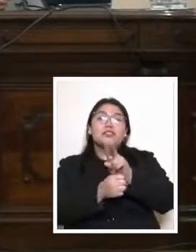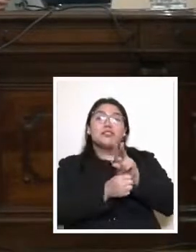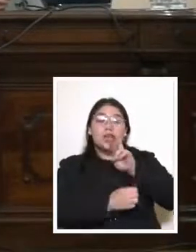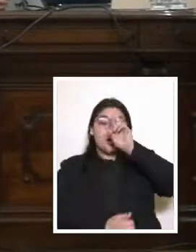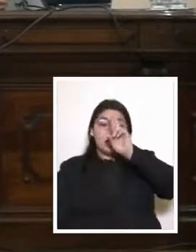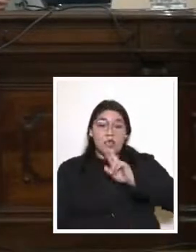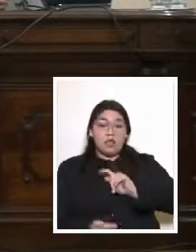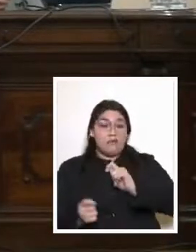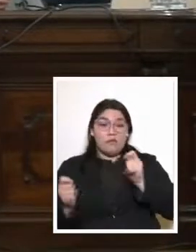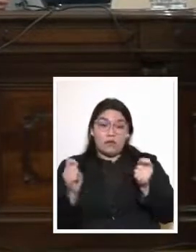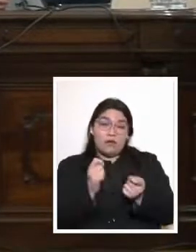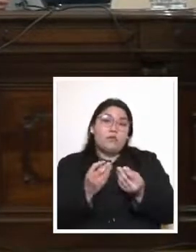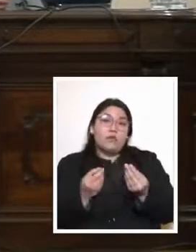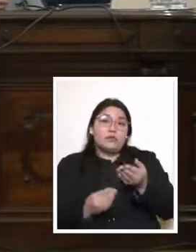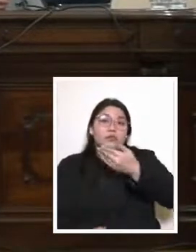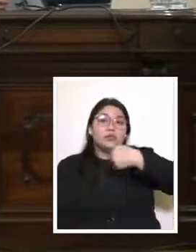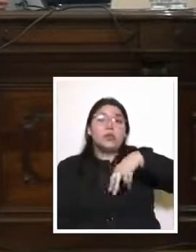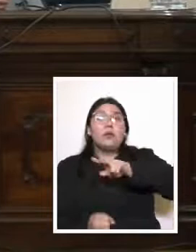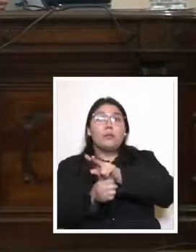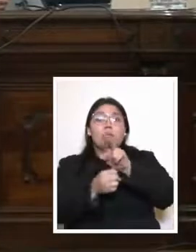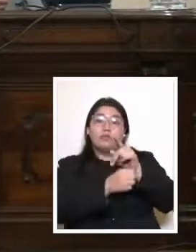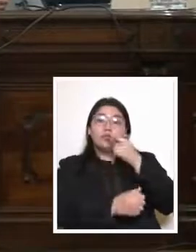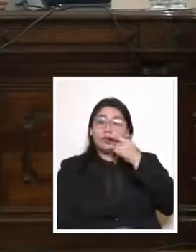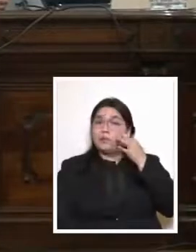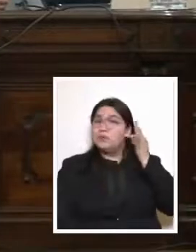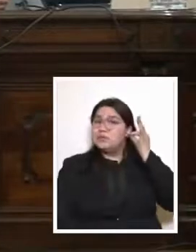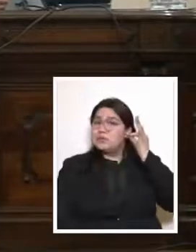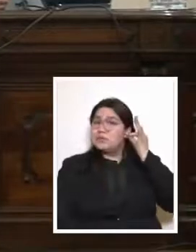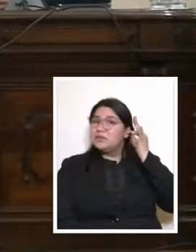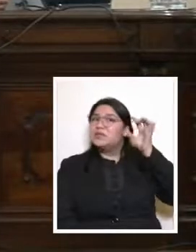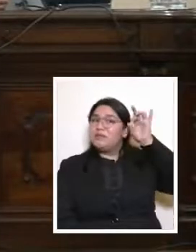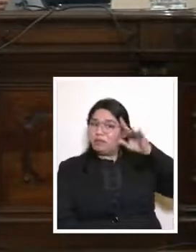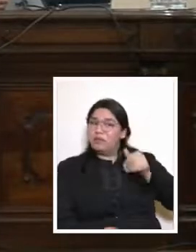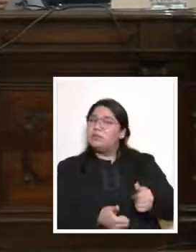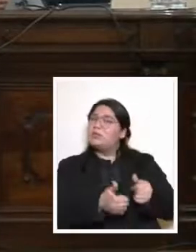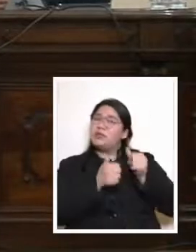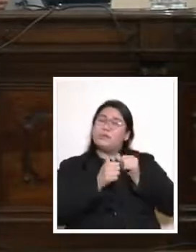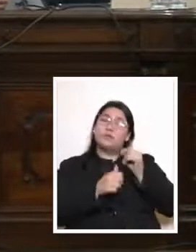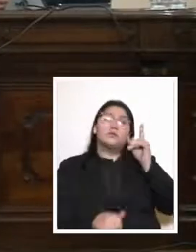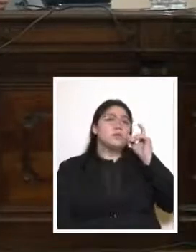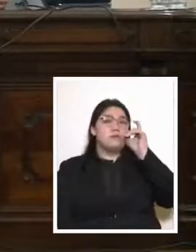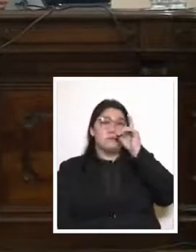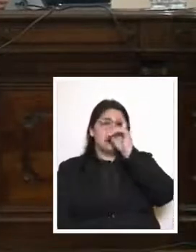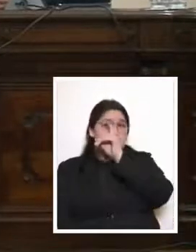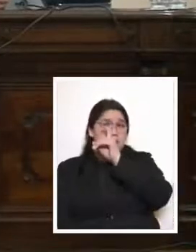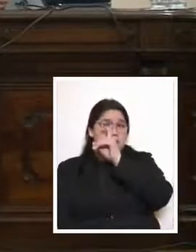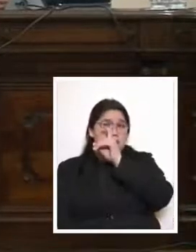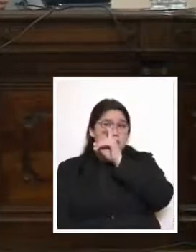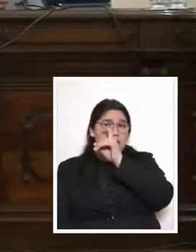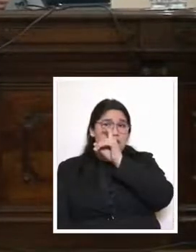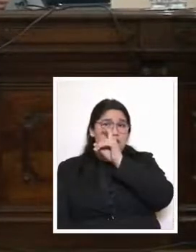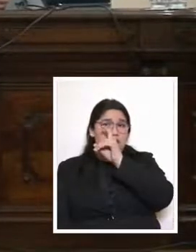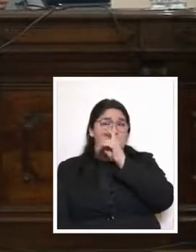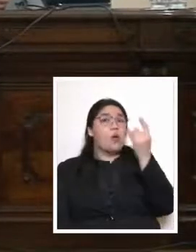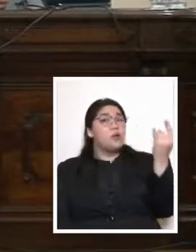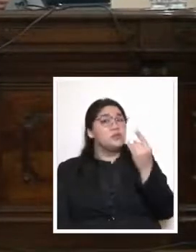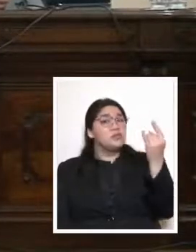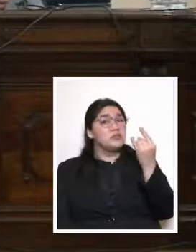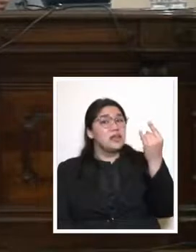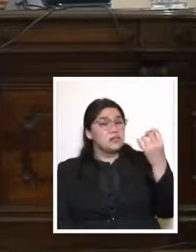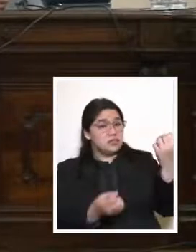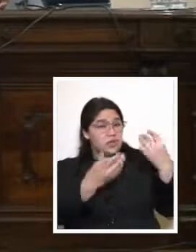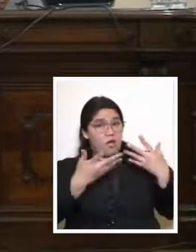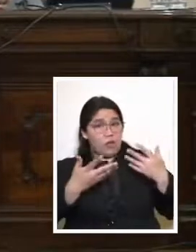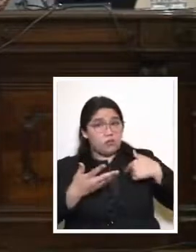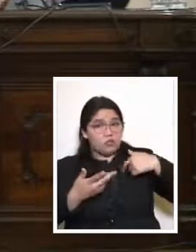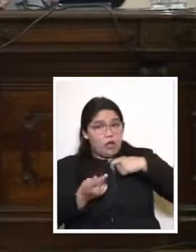como profesores y profesoras que es un gran desafío, porque es difícil. No nos enseñan a ser transformadores en la universidad. Eso